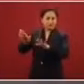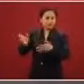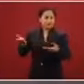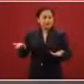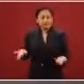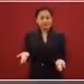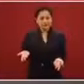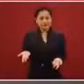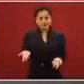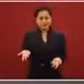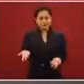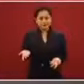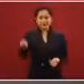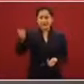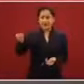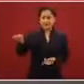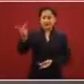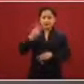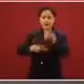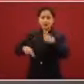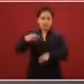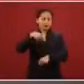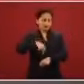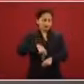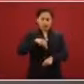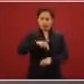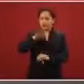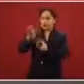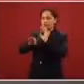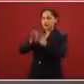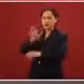¿sí? Aquí no los podemos atender, ¿cómo no? O